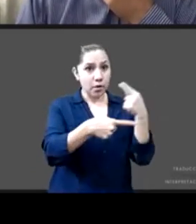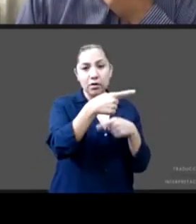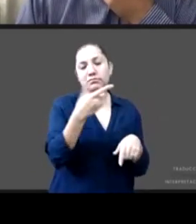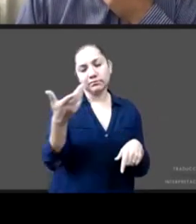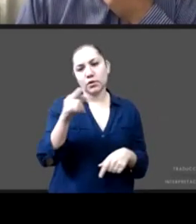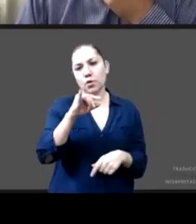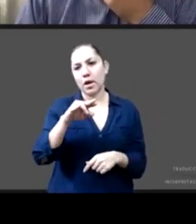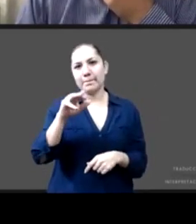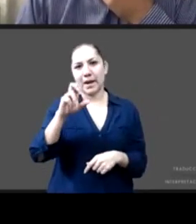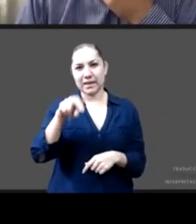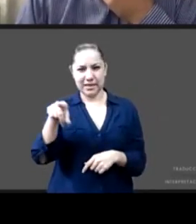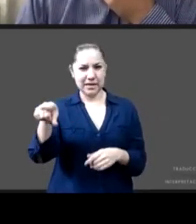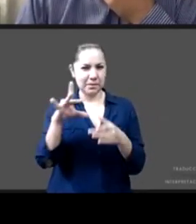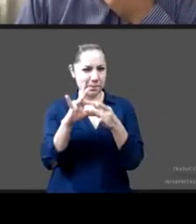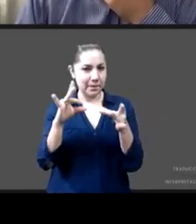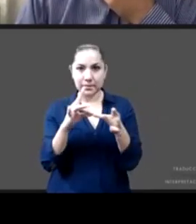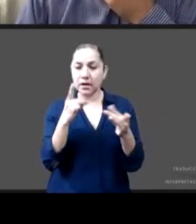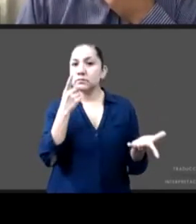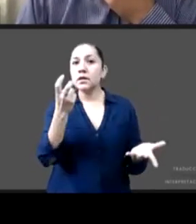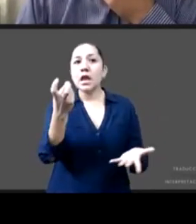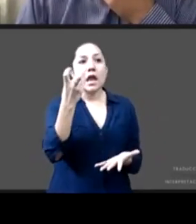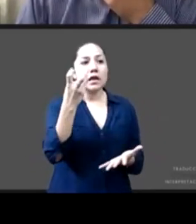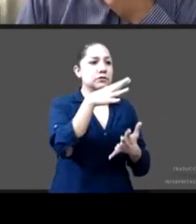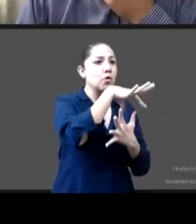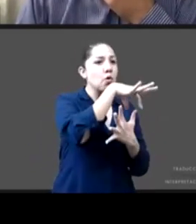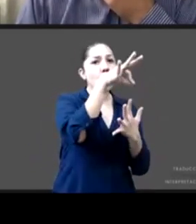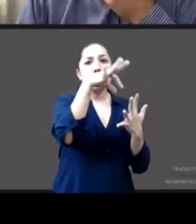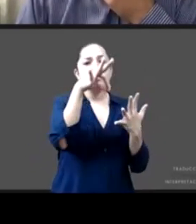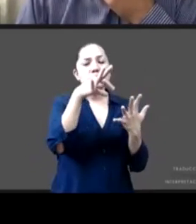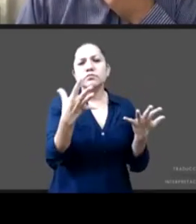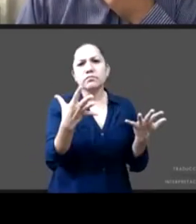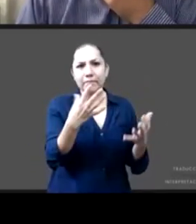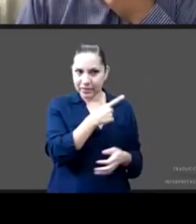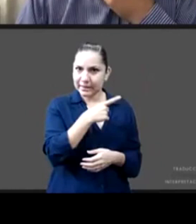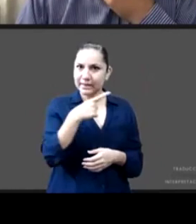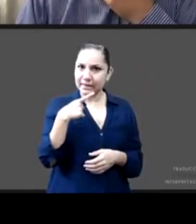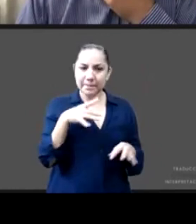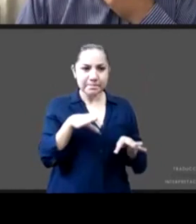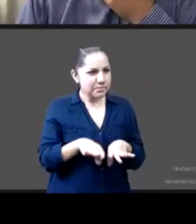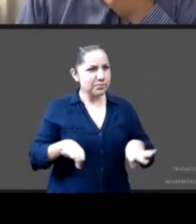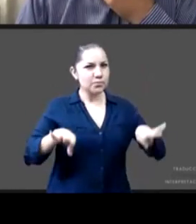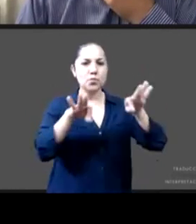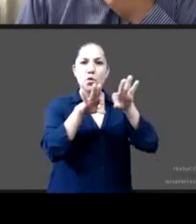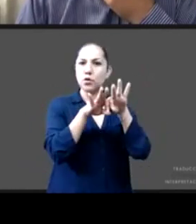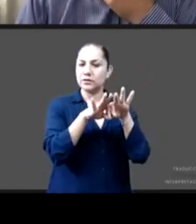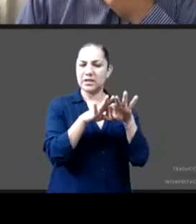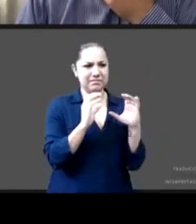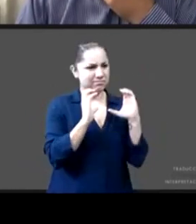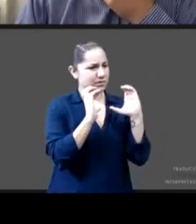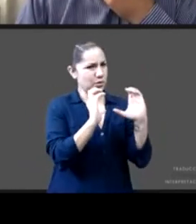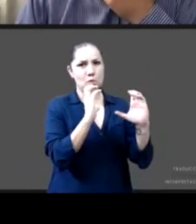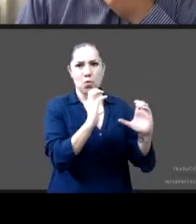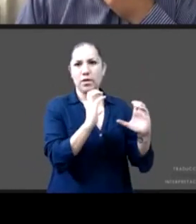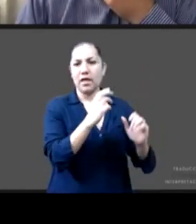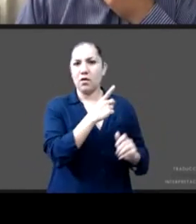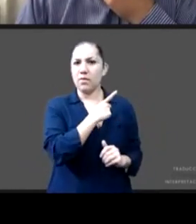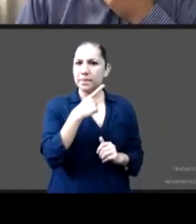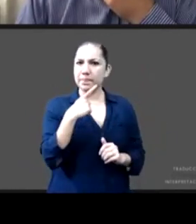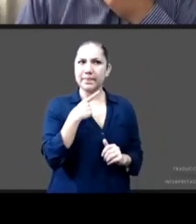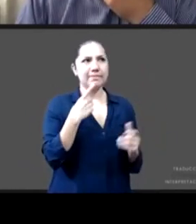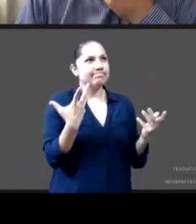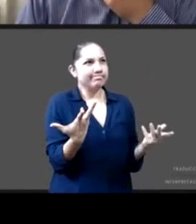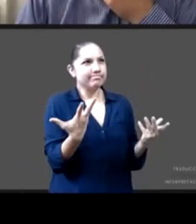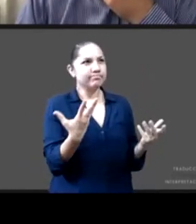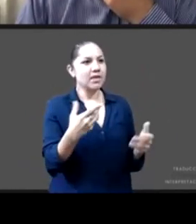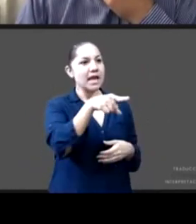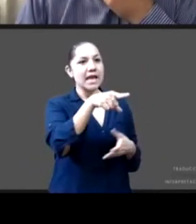¿Cómo lo defendemos nosotros y cómo vamos a ser muy estrictos en esto? No podemos defender un disque derecho que no existe